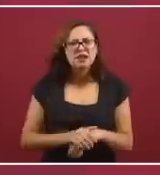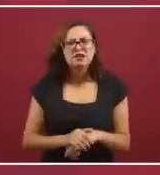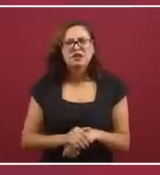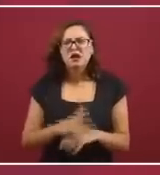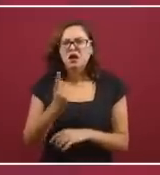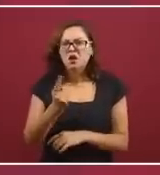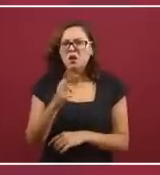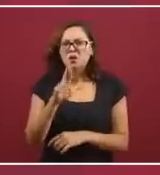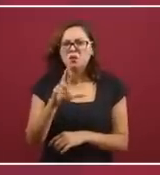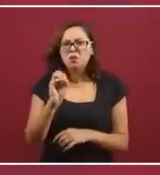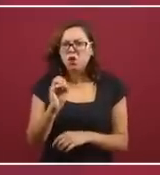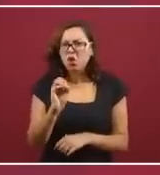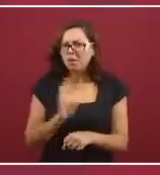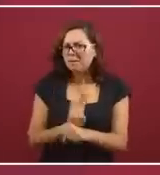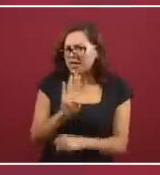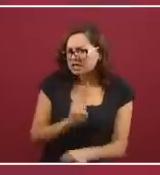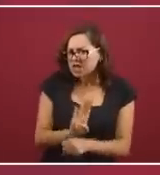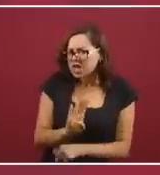brasil